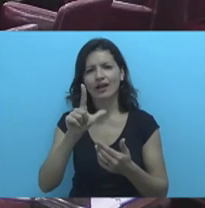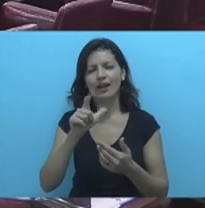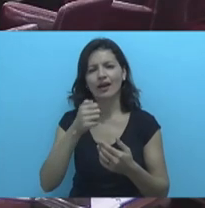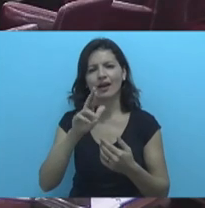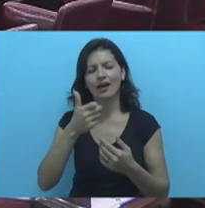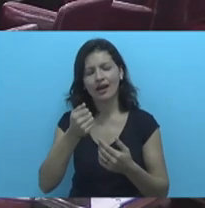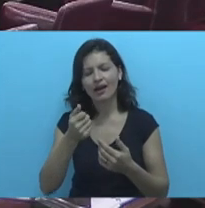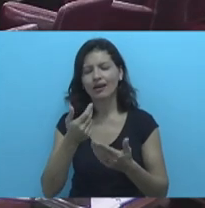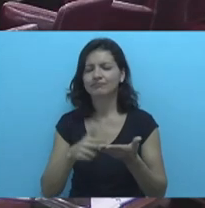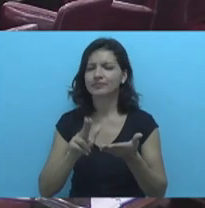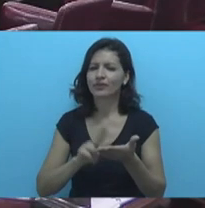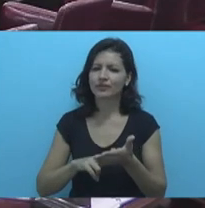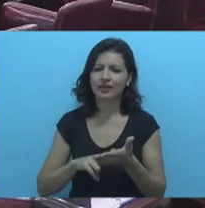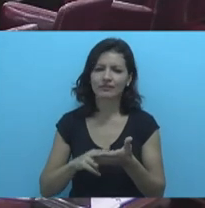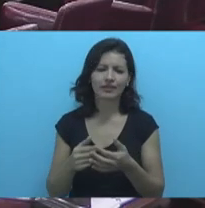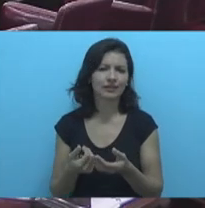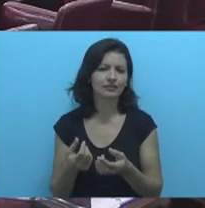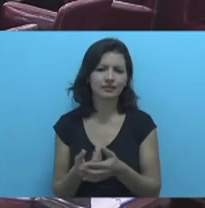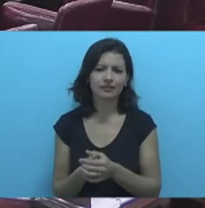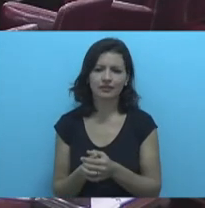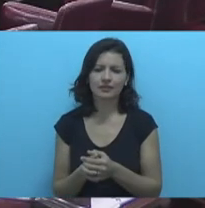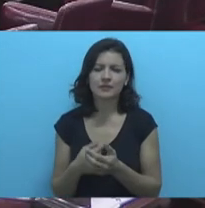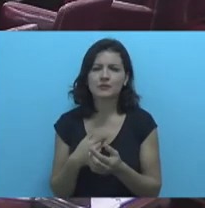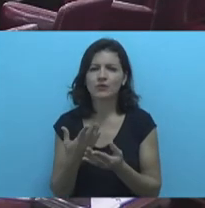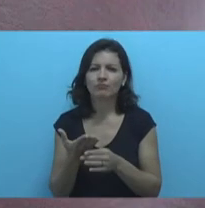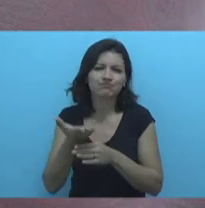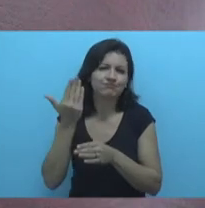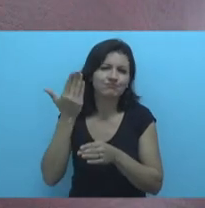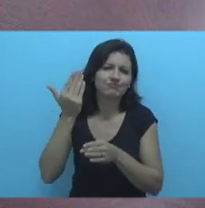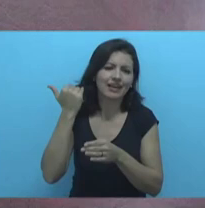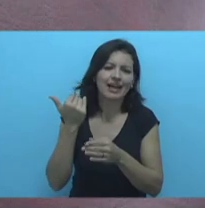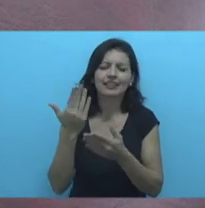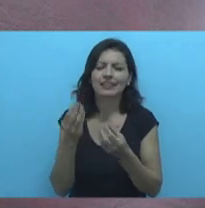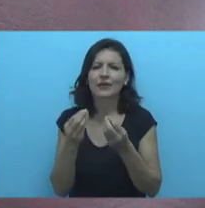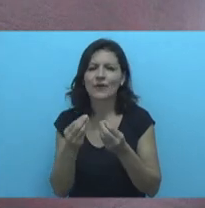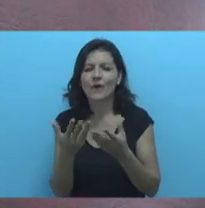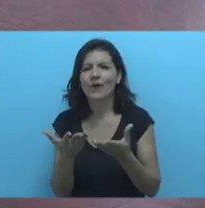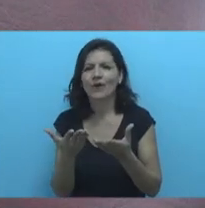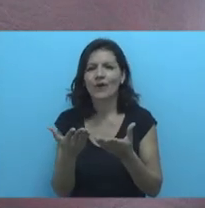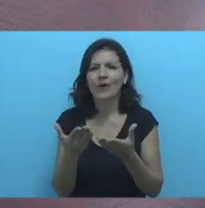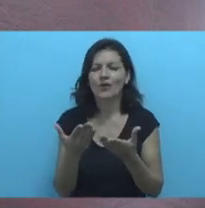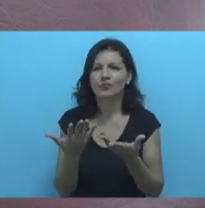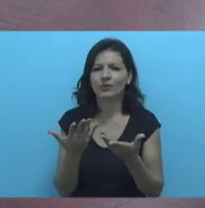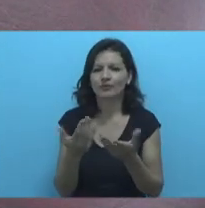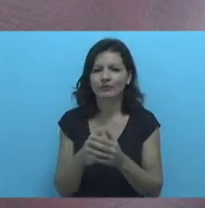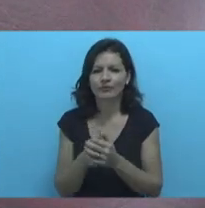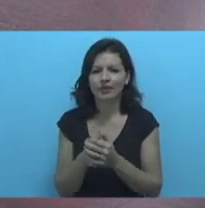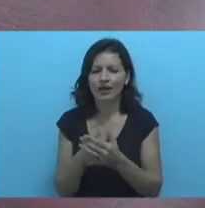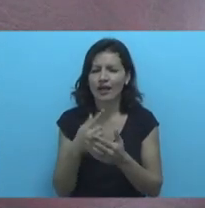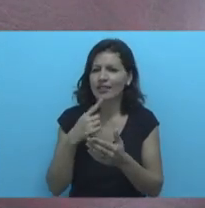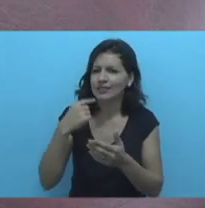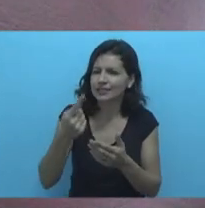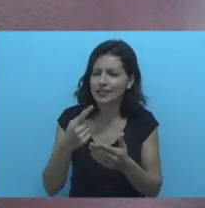días, que la única manera que se me ocurría de no molestarla, pero que sienta que la estábamos